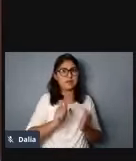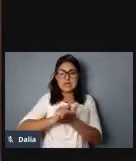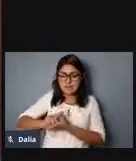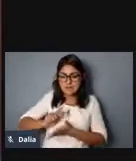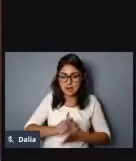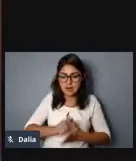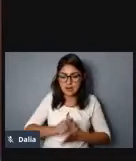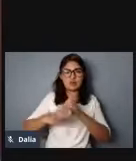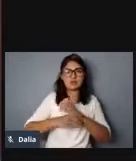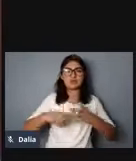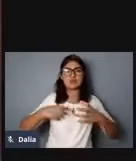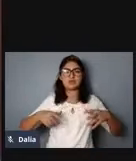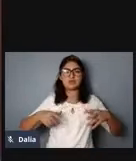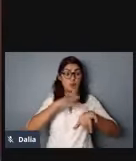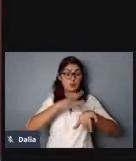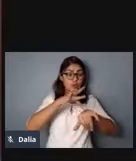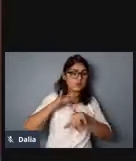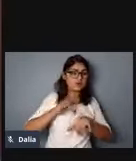exterior,